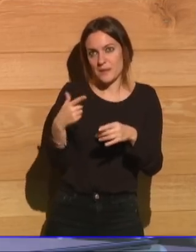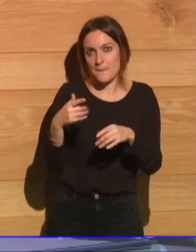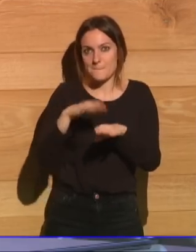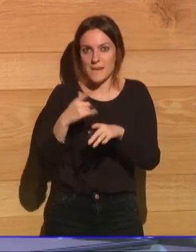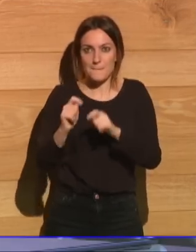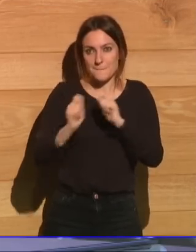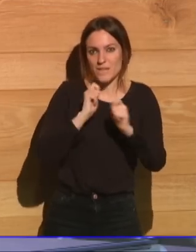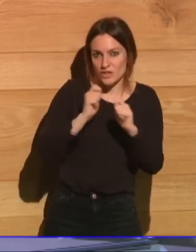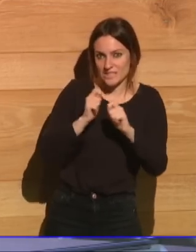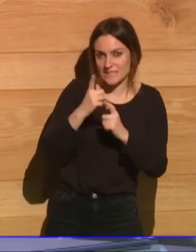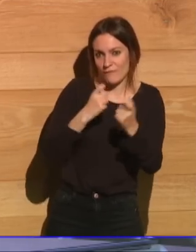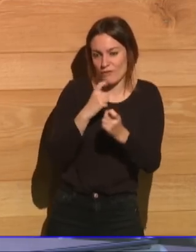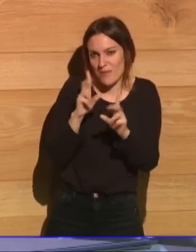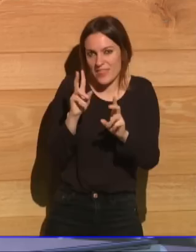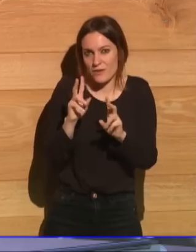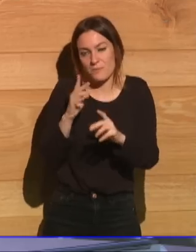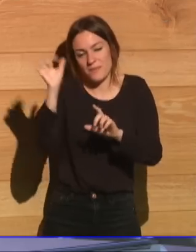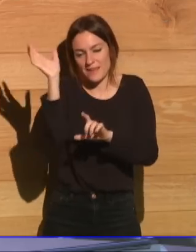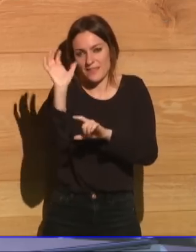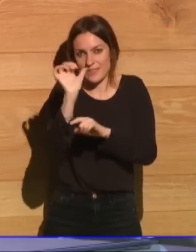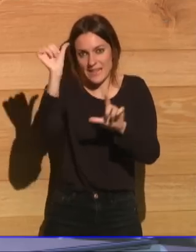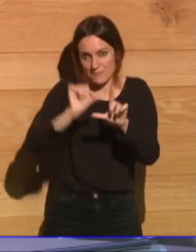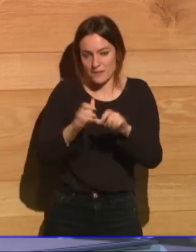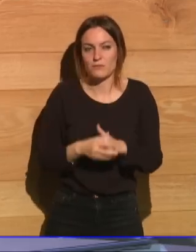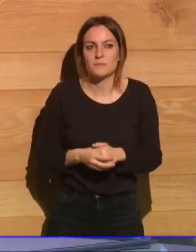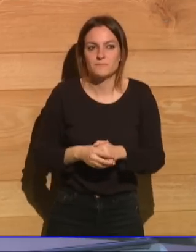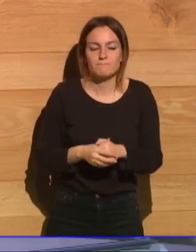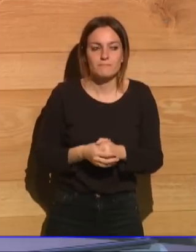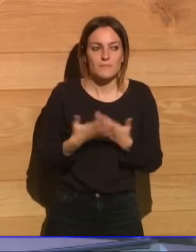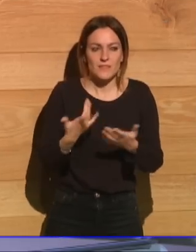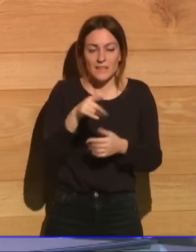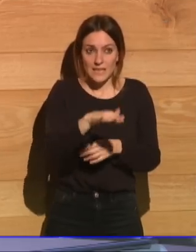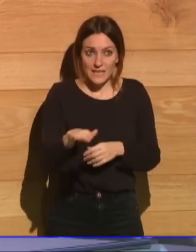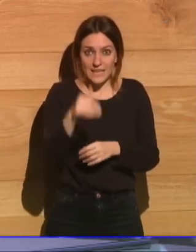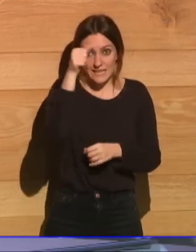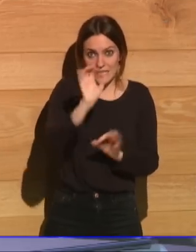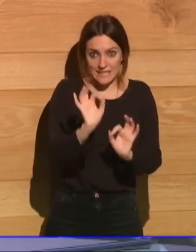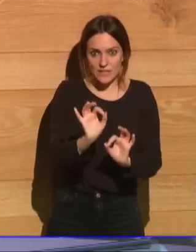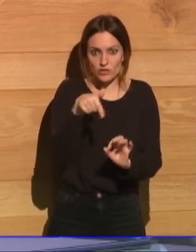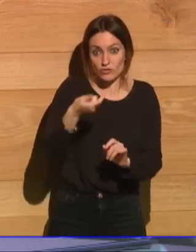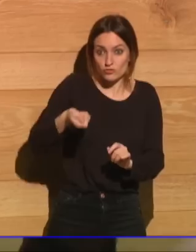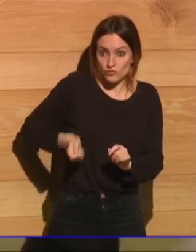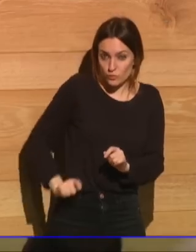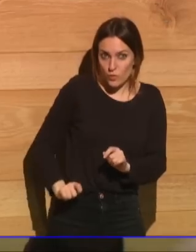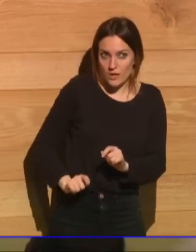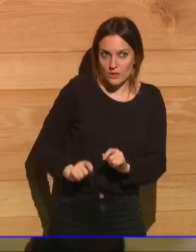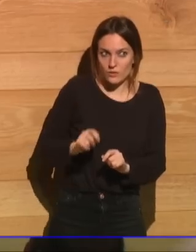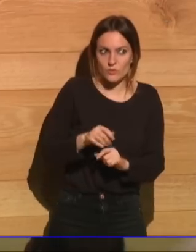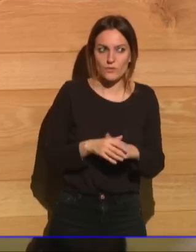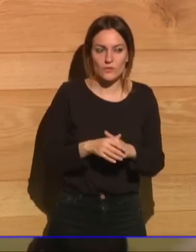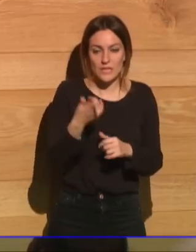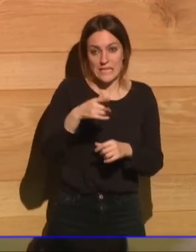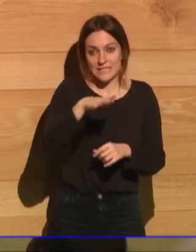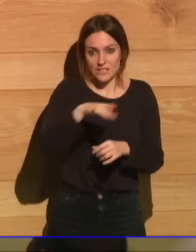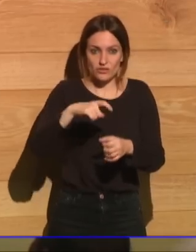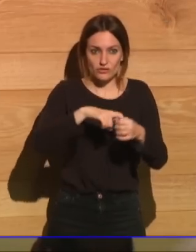los periodistas de información de la película. Hay un Porque son niño- las sonoras, las que después repite todo el mundo. Hay un niño que el salario que cobró era un niño solidario ya, fíjate, en los